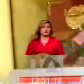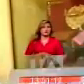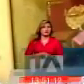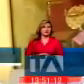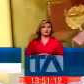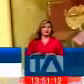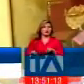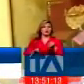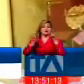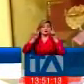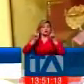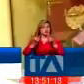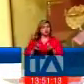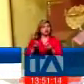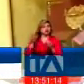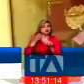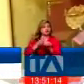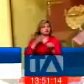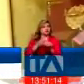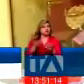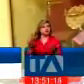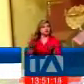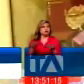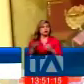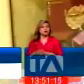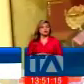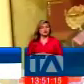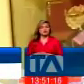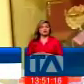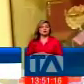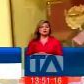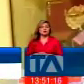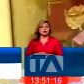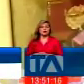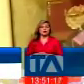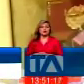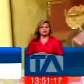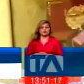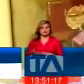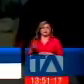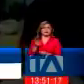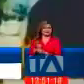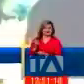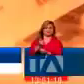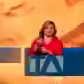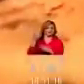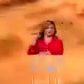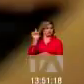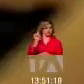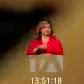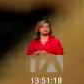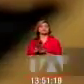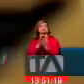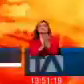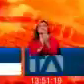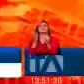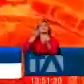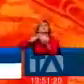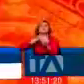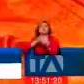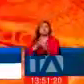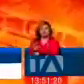precisiones con el objetivo de que tarde que temprano no se vaya a convertir en una arma de persecución política. Este proyecto está enfocado en